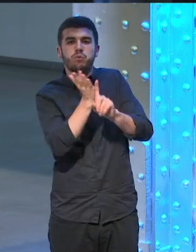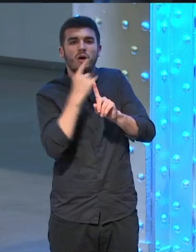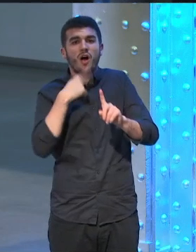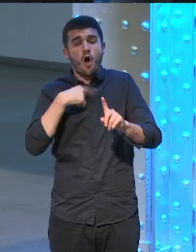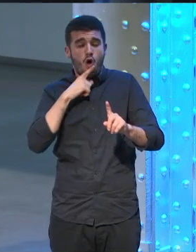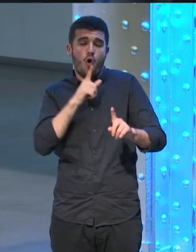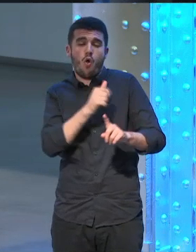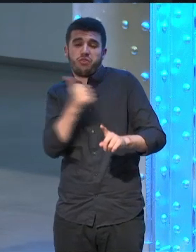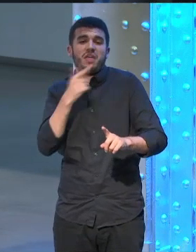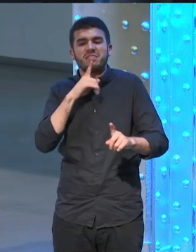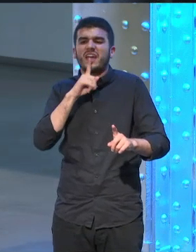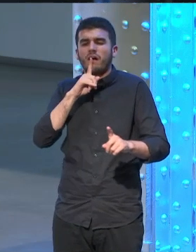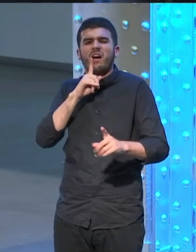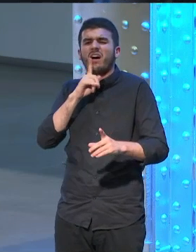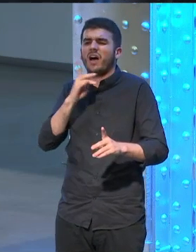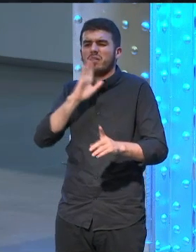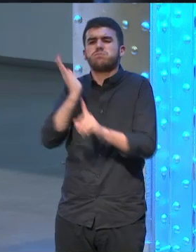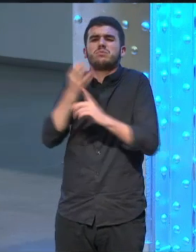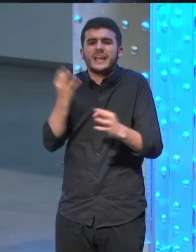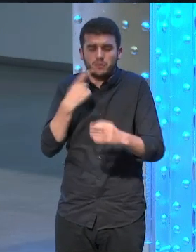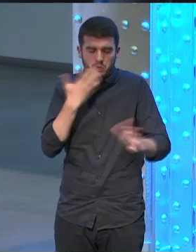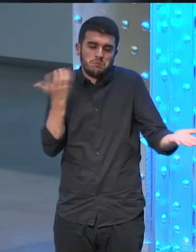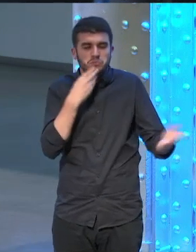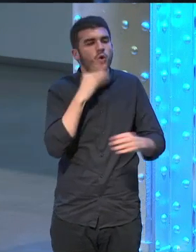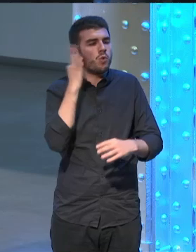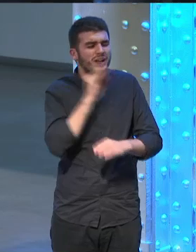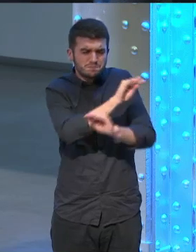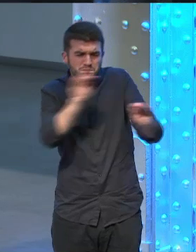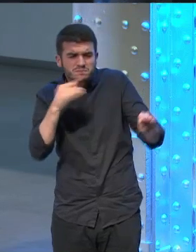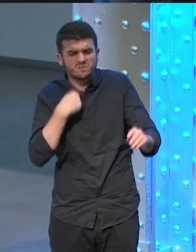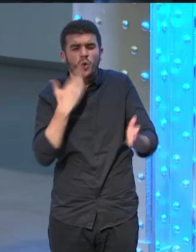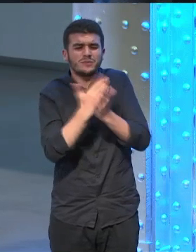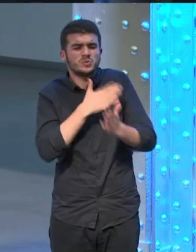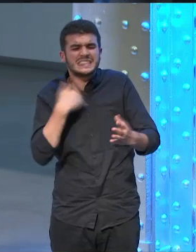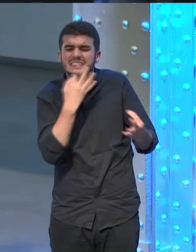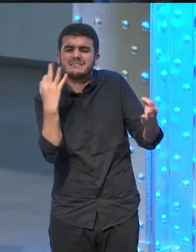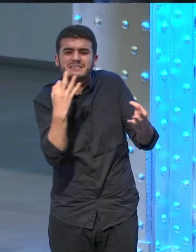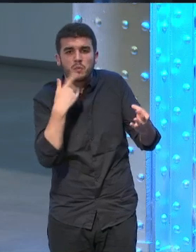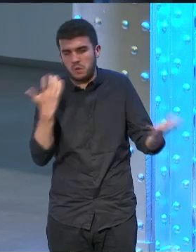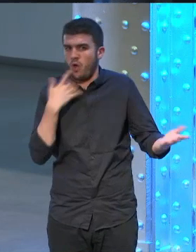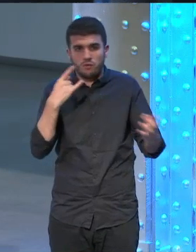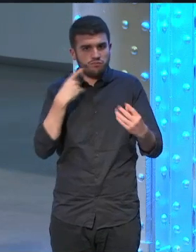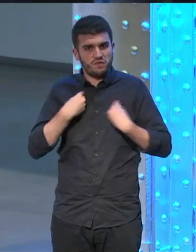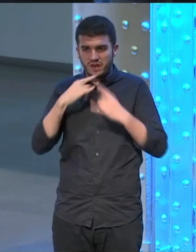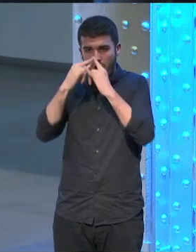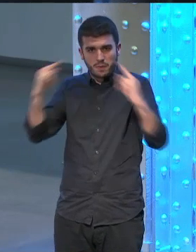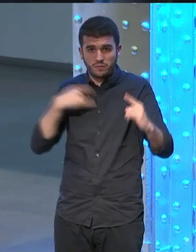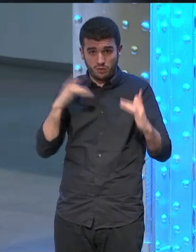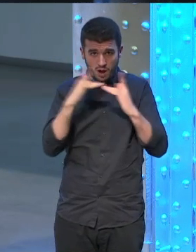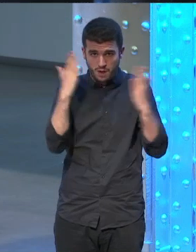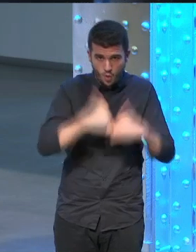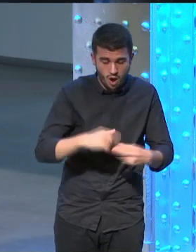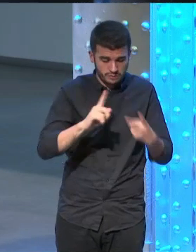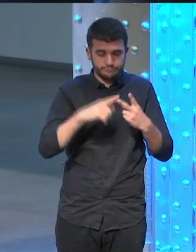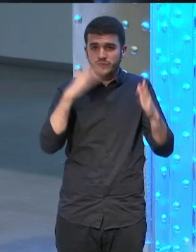Occidente. Cuando yo le pregunto a las mujeres qué quieren estudiar, mujeres que viven en campamentos, que no tienen cama, que no tienen